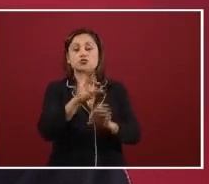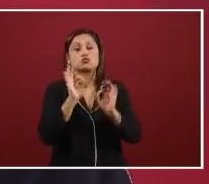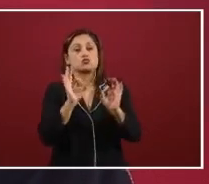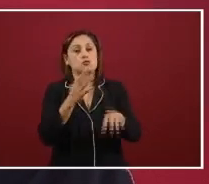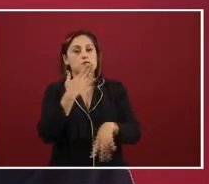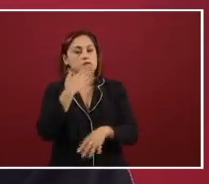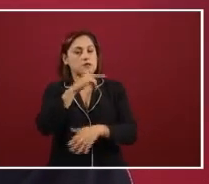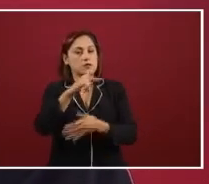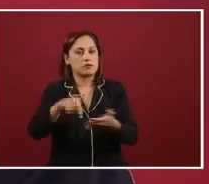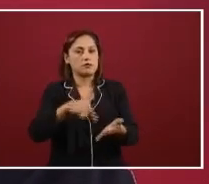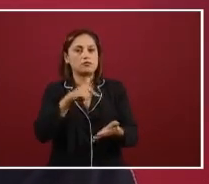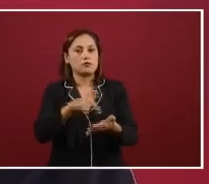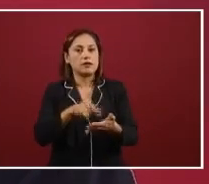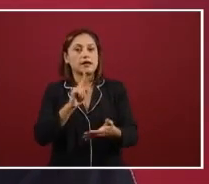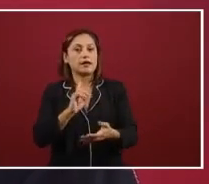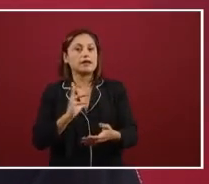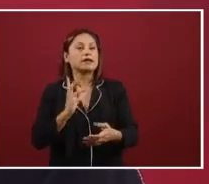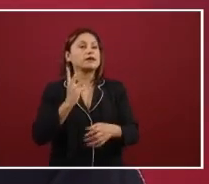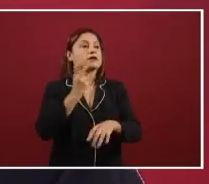construir instalaciones,